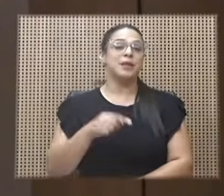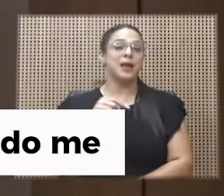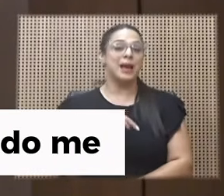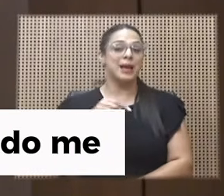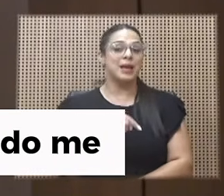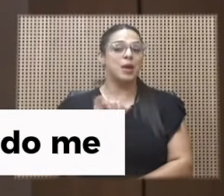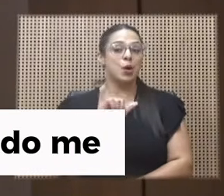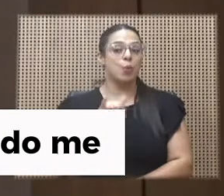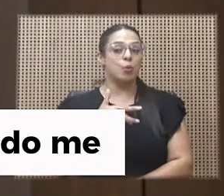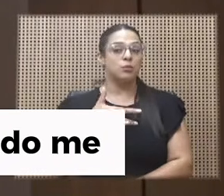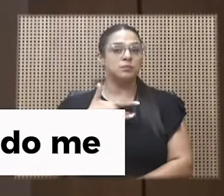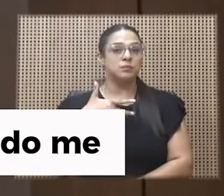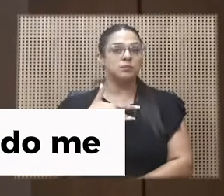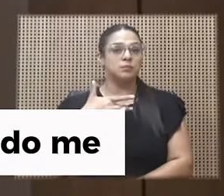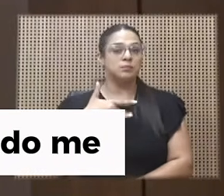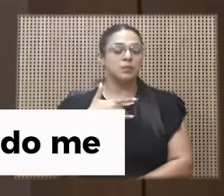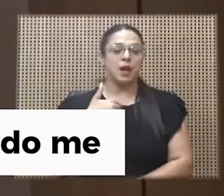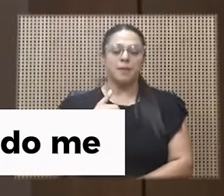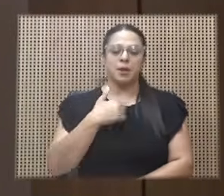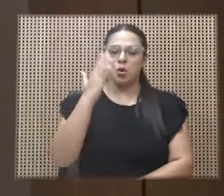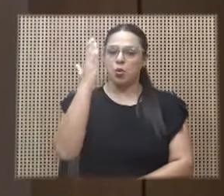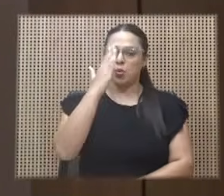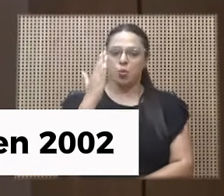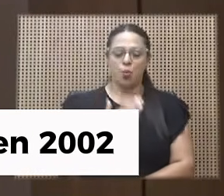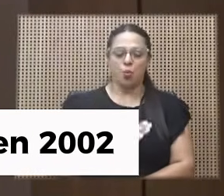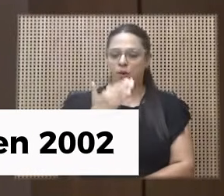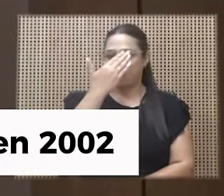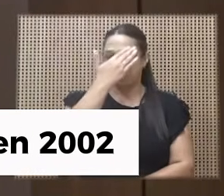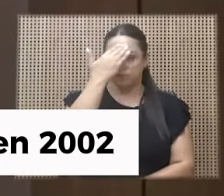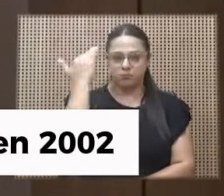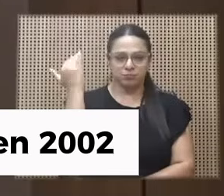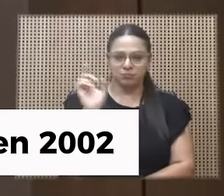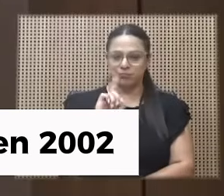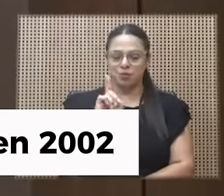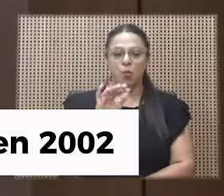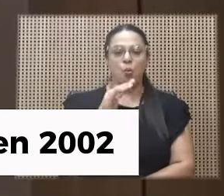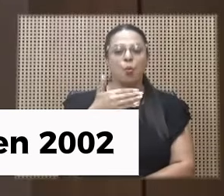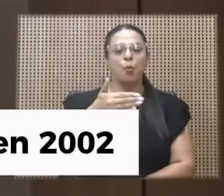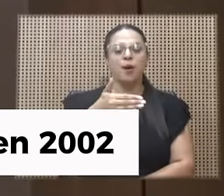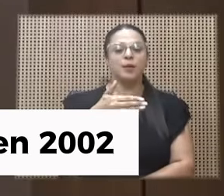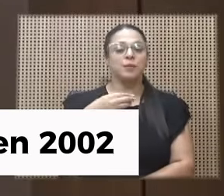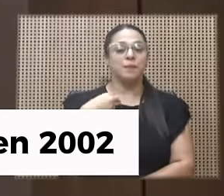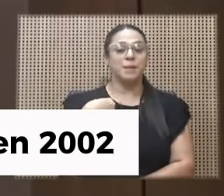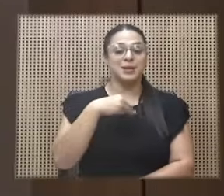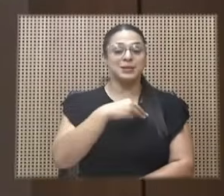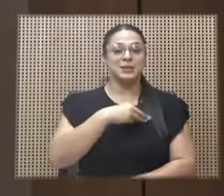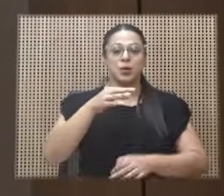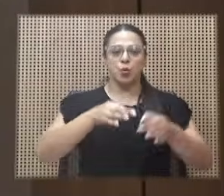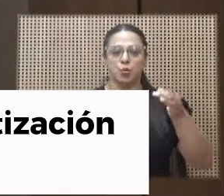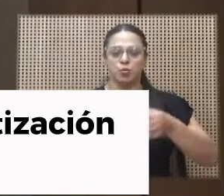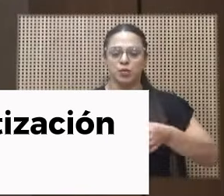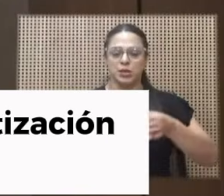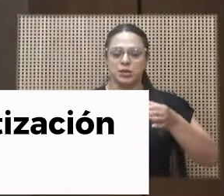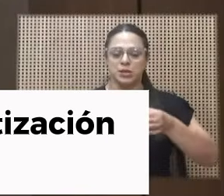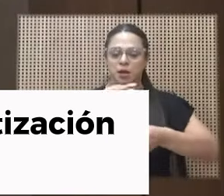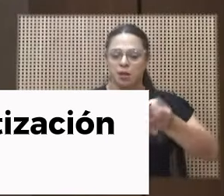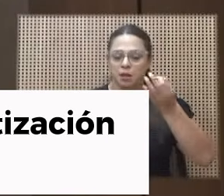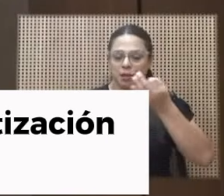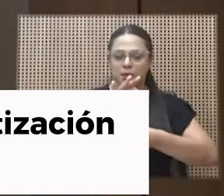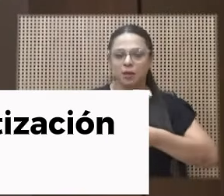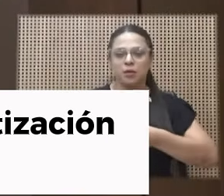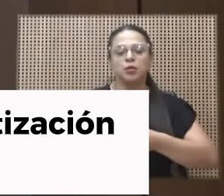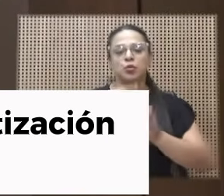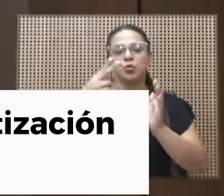dieron, a mí no se me va a olvidar nunca cuando me destituyeron del Ministerio de Justicia en el 2002 por